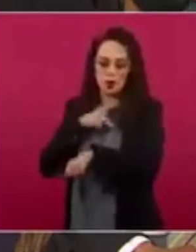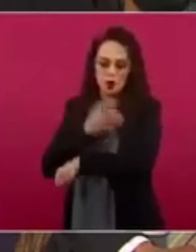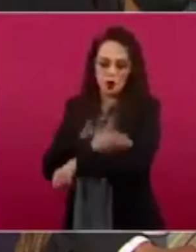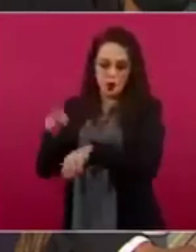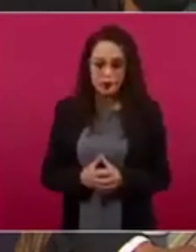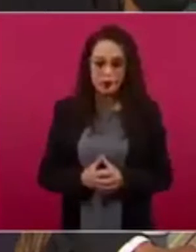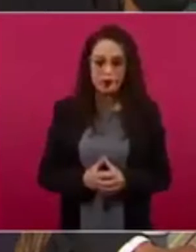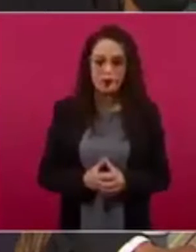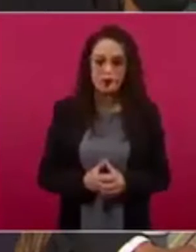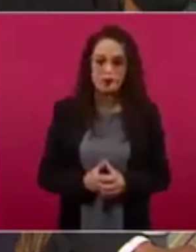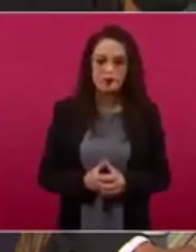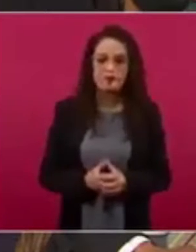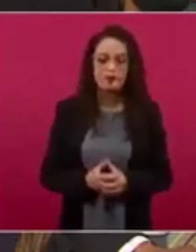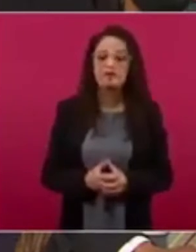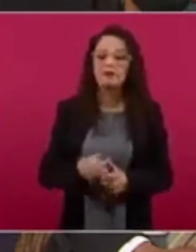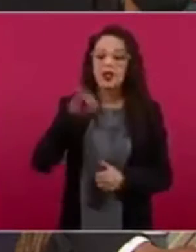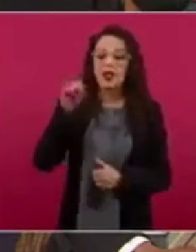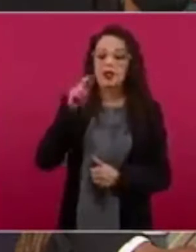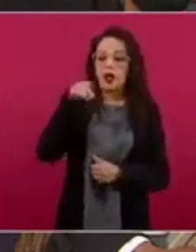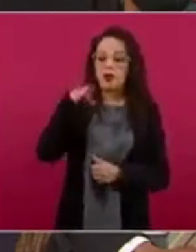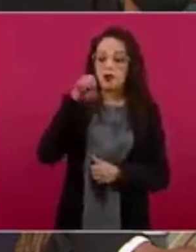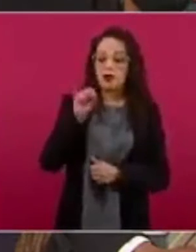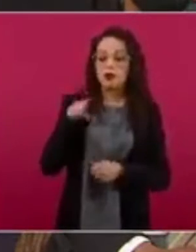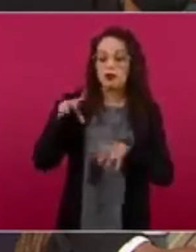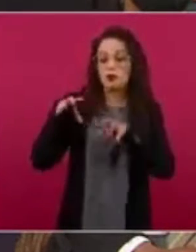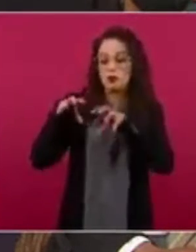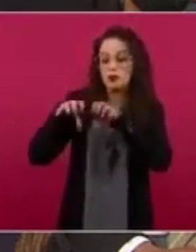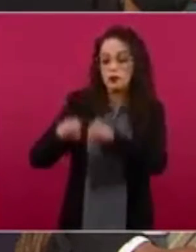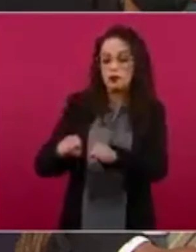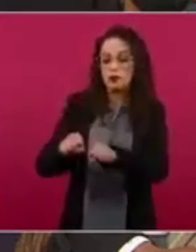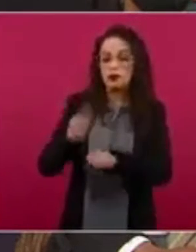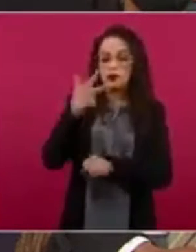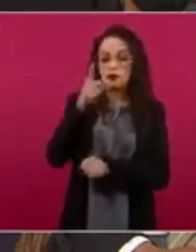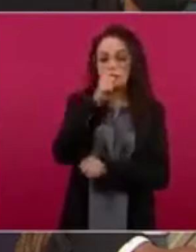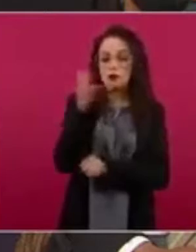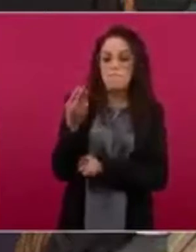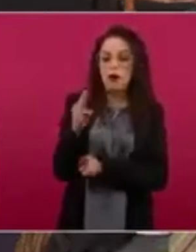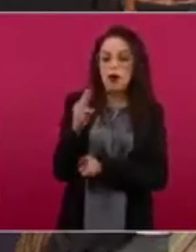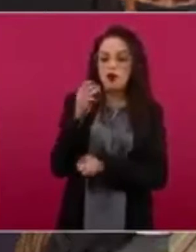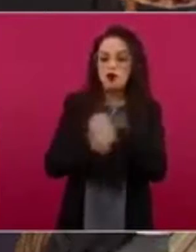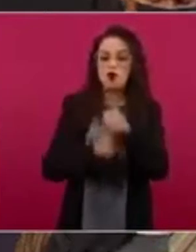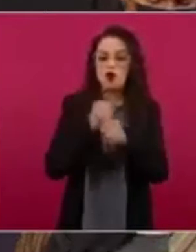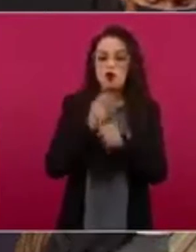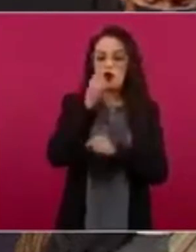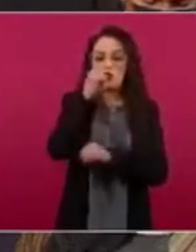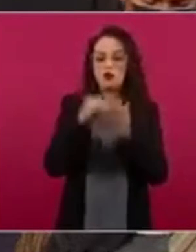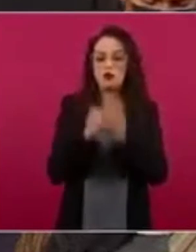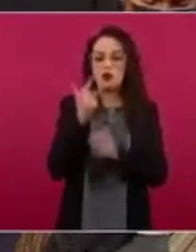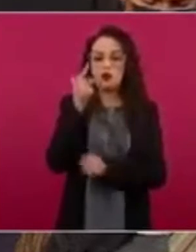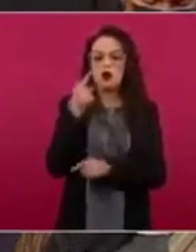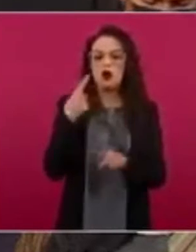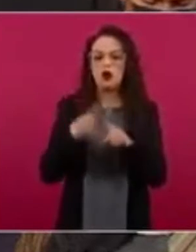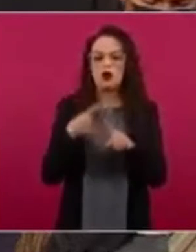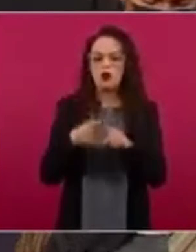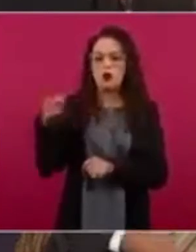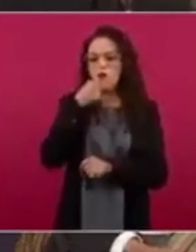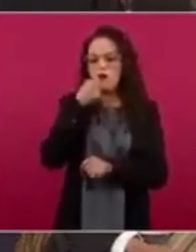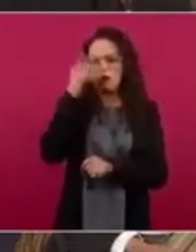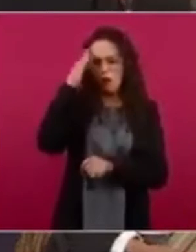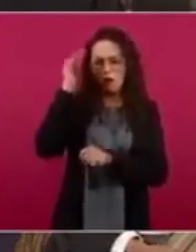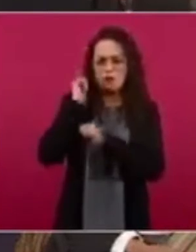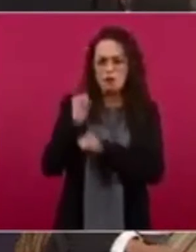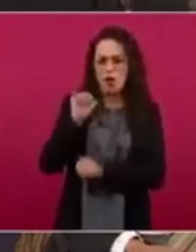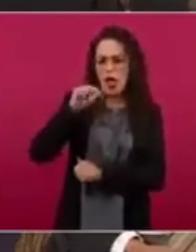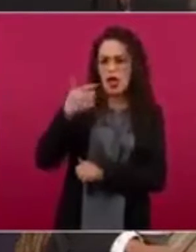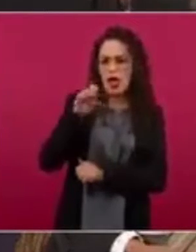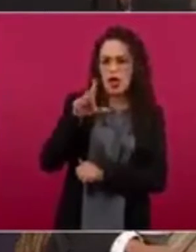desterrado del país. Jesús Lemus fue detenido el 8 de mayo del 2008. Lo detuvo el comandante Ángel Ruiz